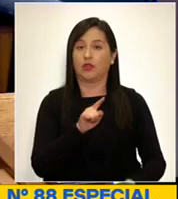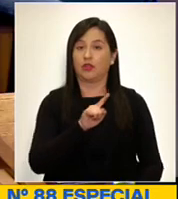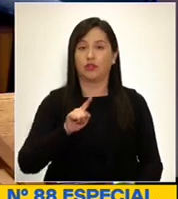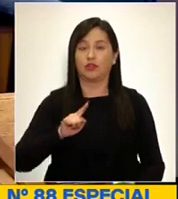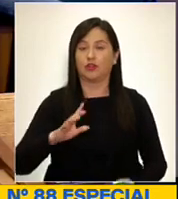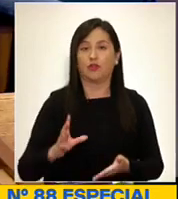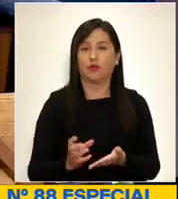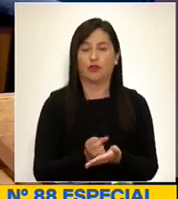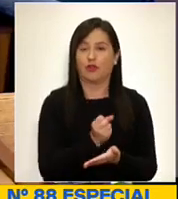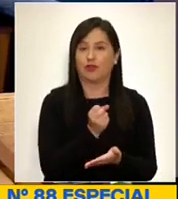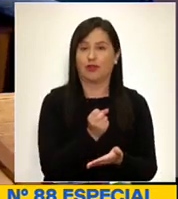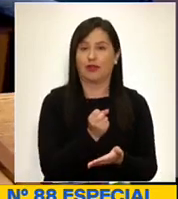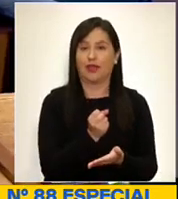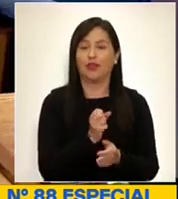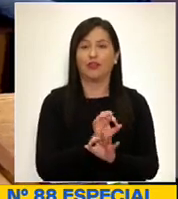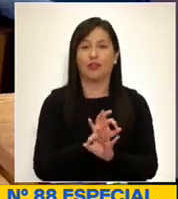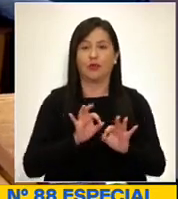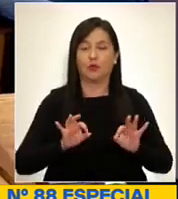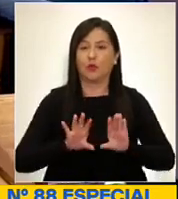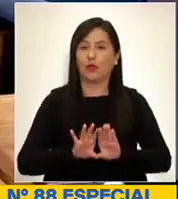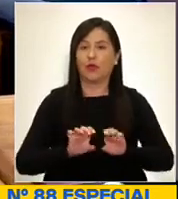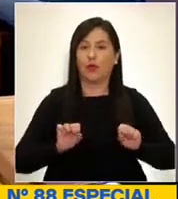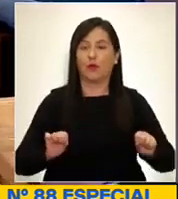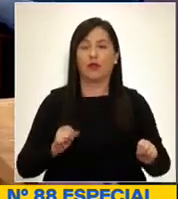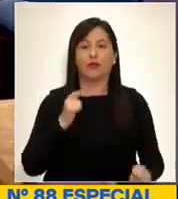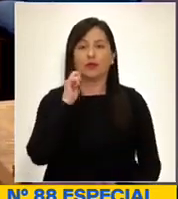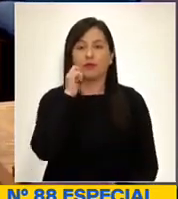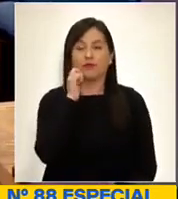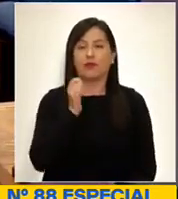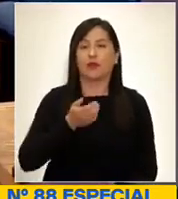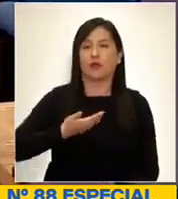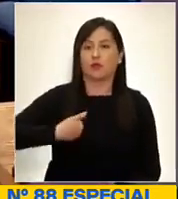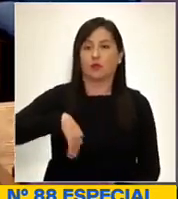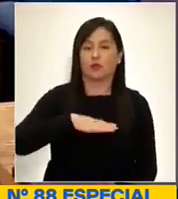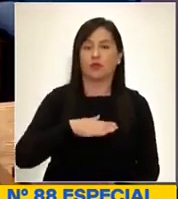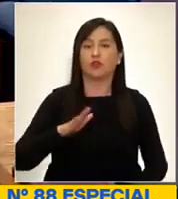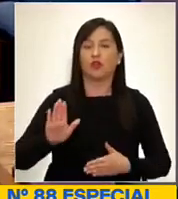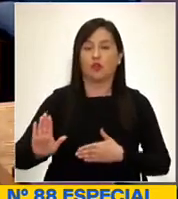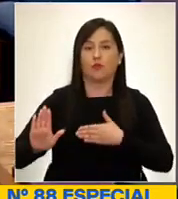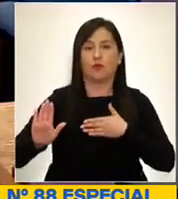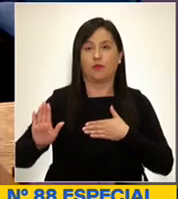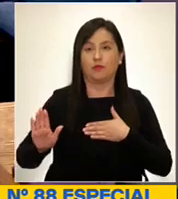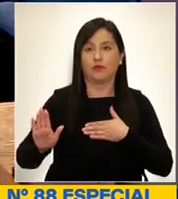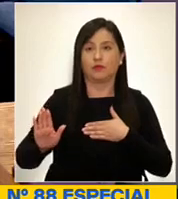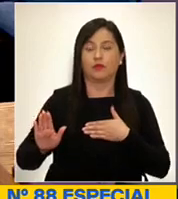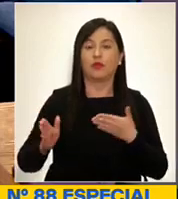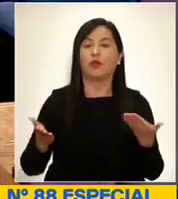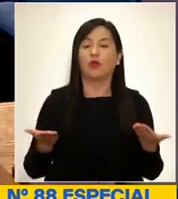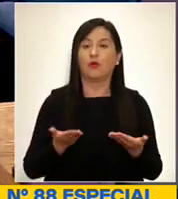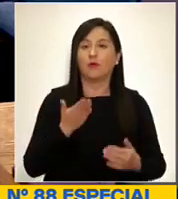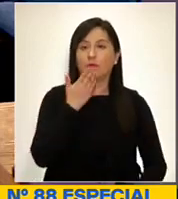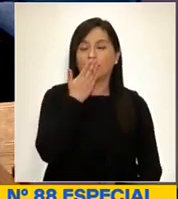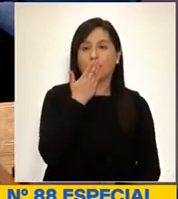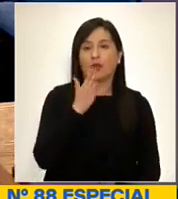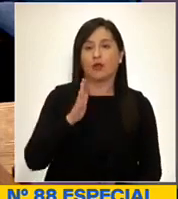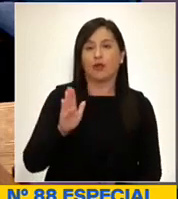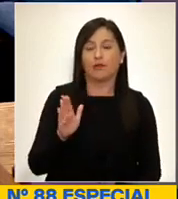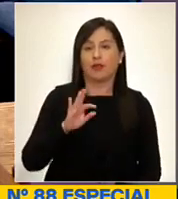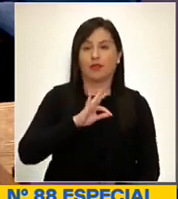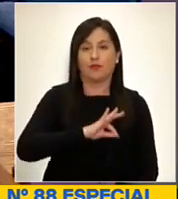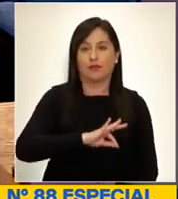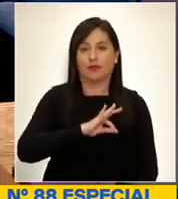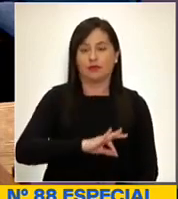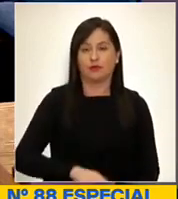ningún acuerdo en lo que significa nuestra nuestra nuestro compromiso con el mejoramiento de